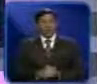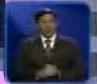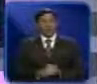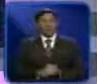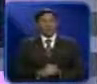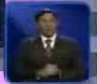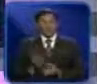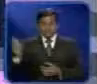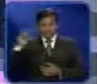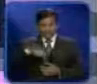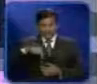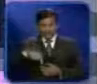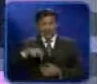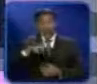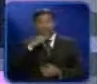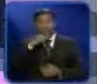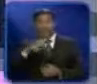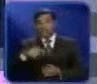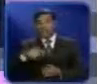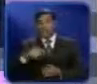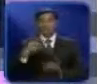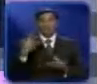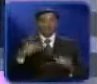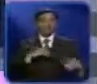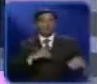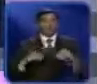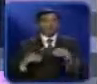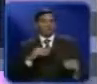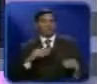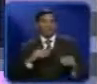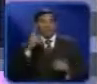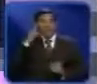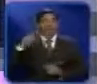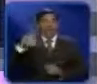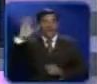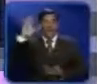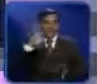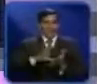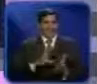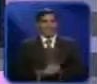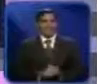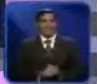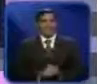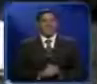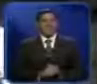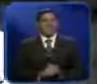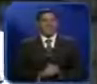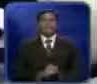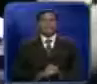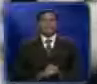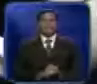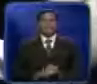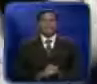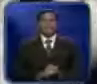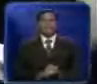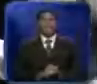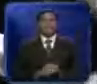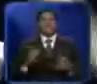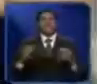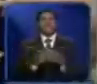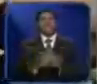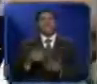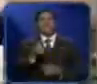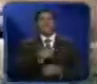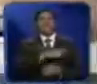El mes de noviembre trae mucho ritmo a la ciudad de Caracas. El grupo español La